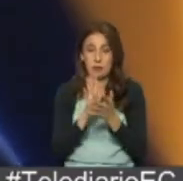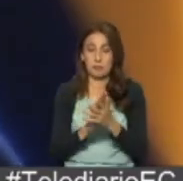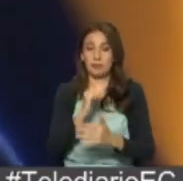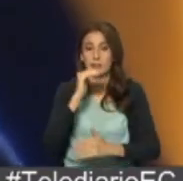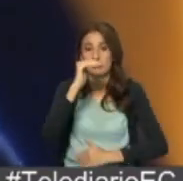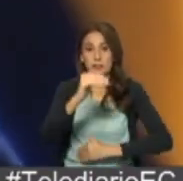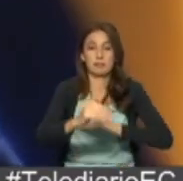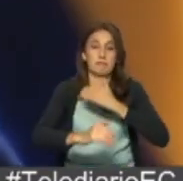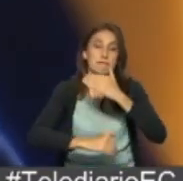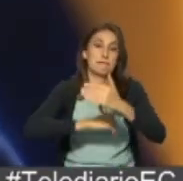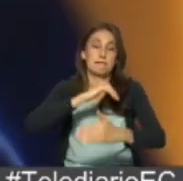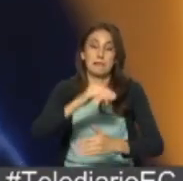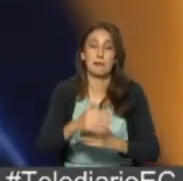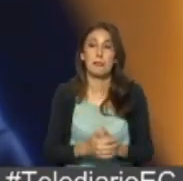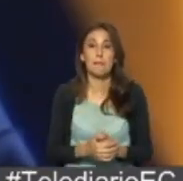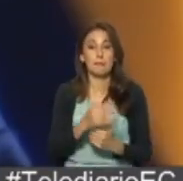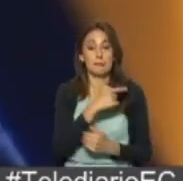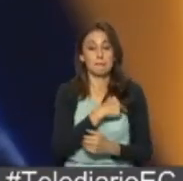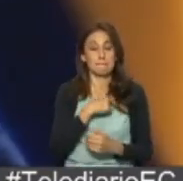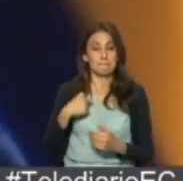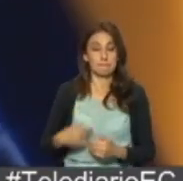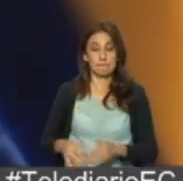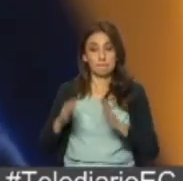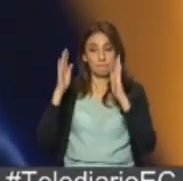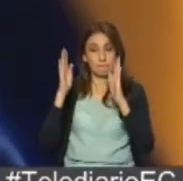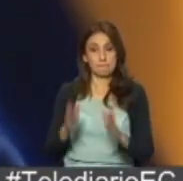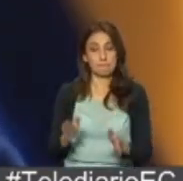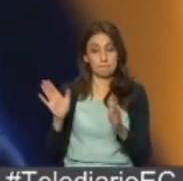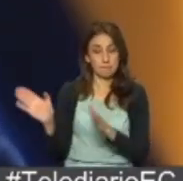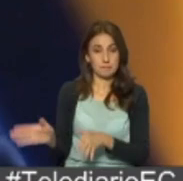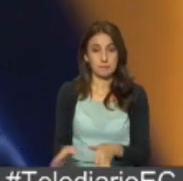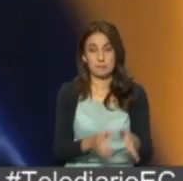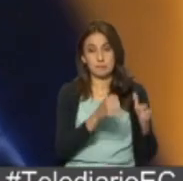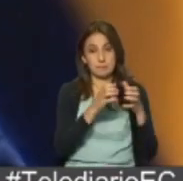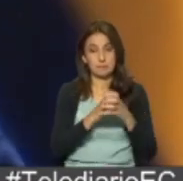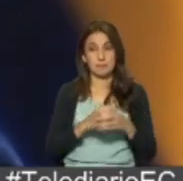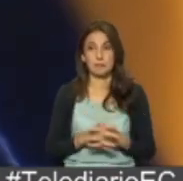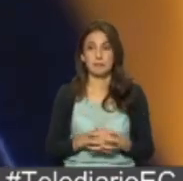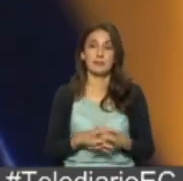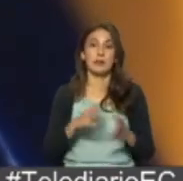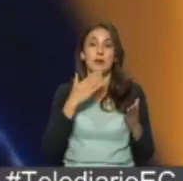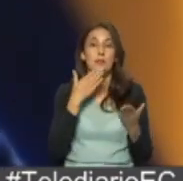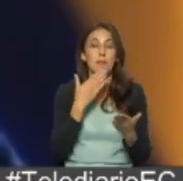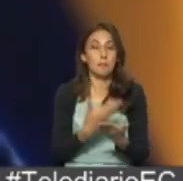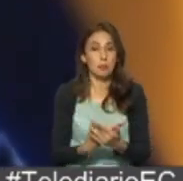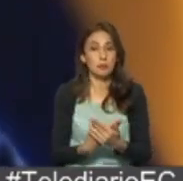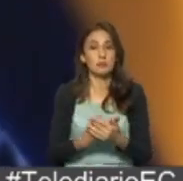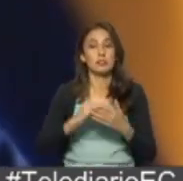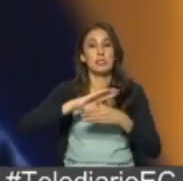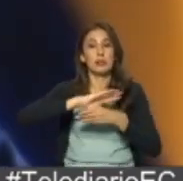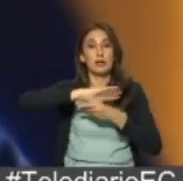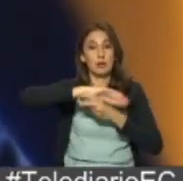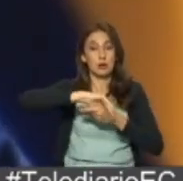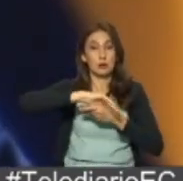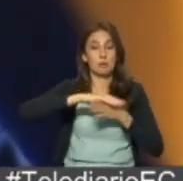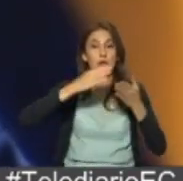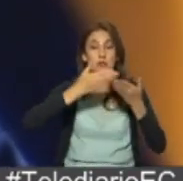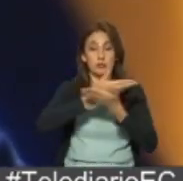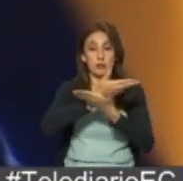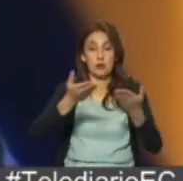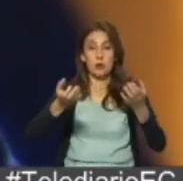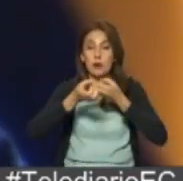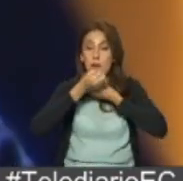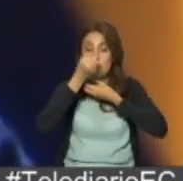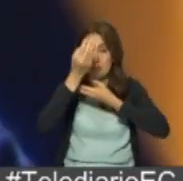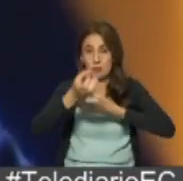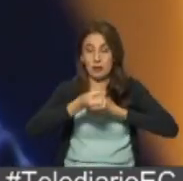nuestros conciudadanos en China y de nuestros ciudadanos en territorio ecuatoriano. Muchas gracias, embajador Carlos Larrea, por ofrecernos